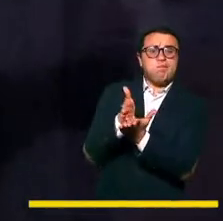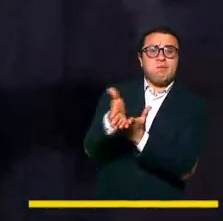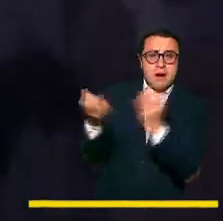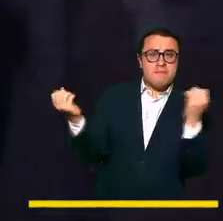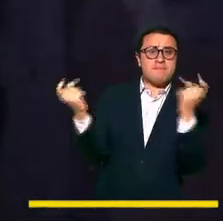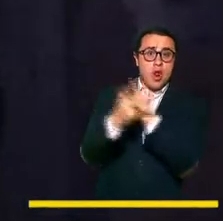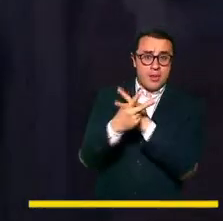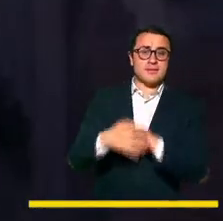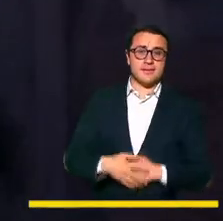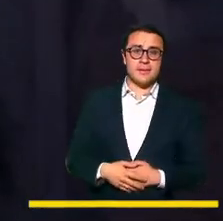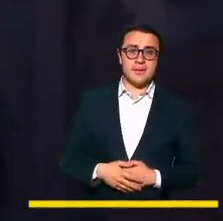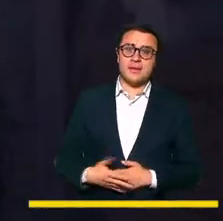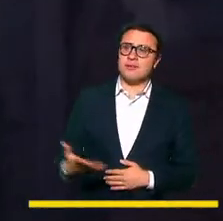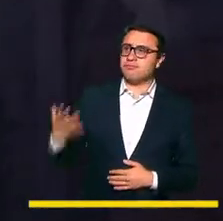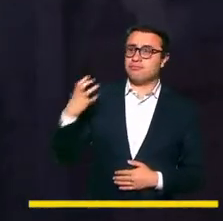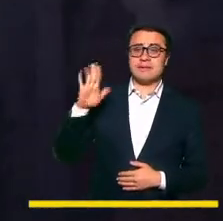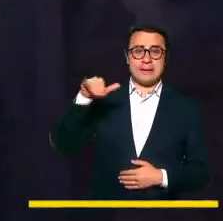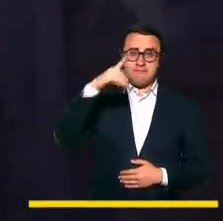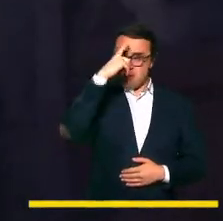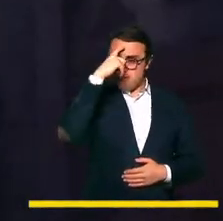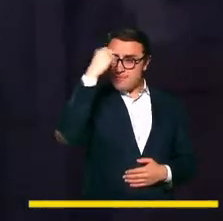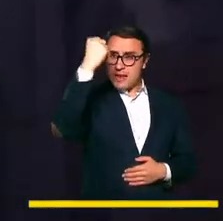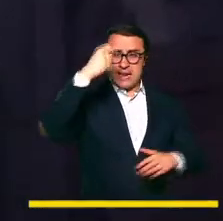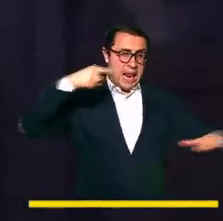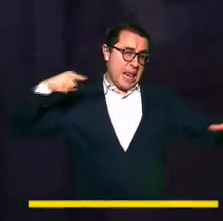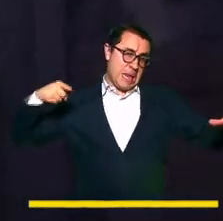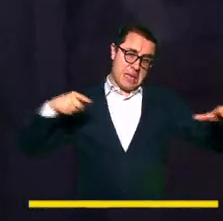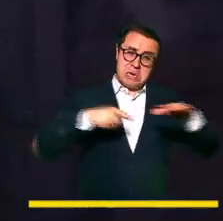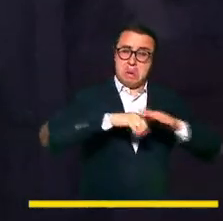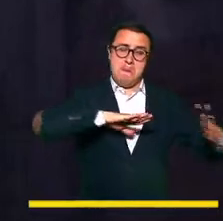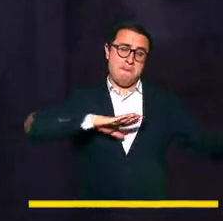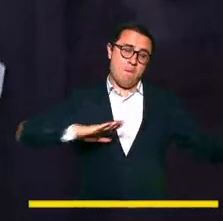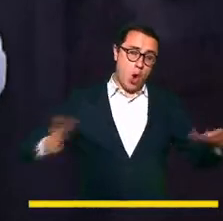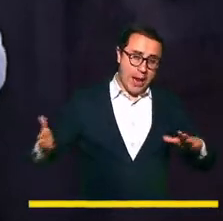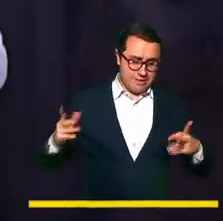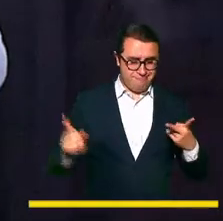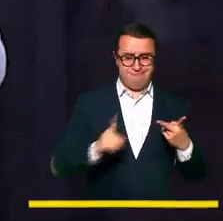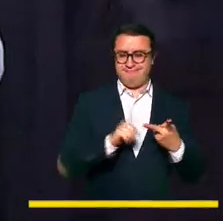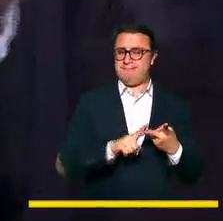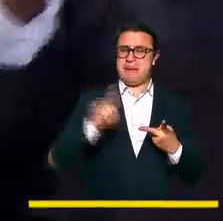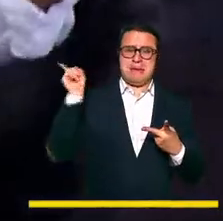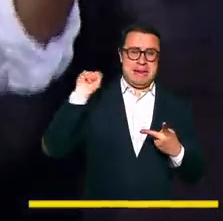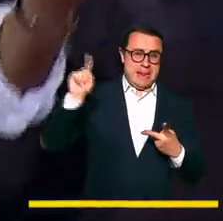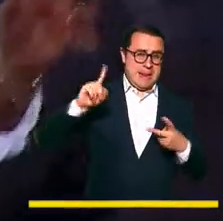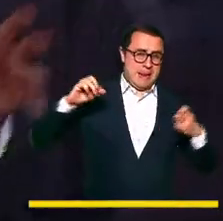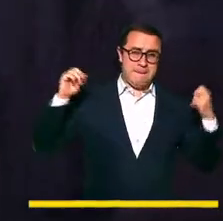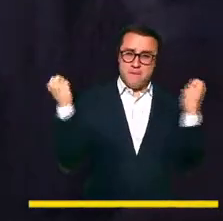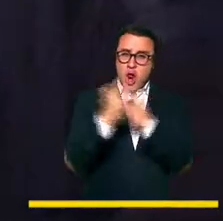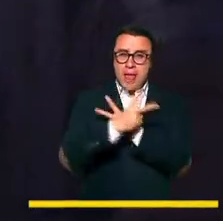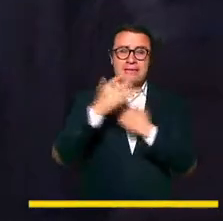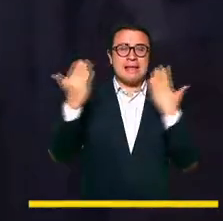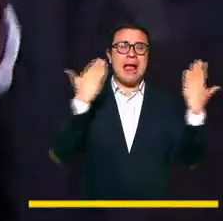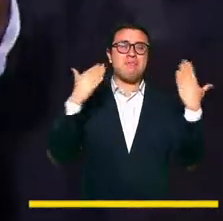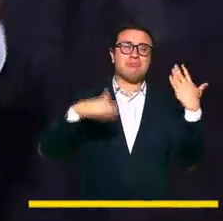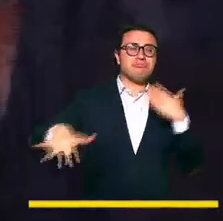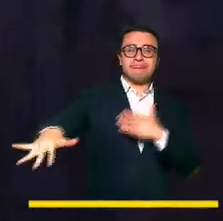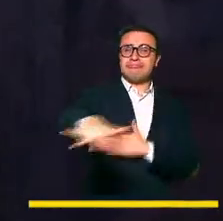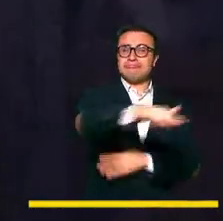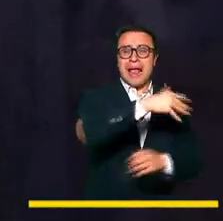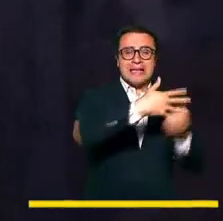allá, mataron a Gaitán, siguió la violencia, sangre en los campos como